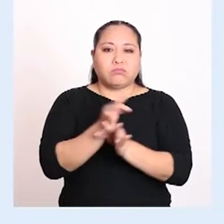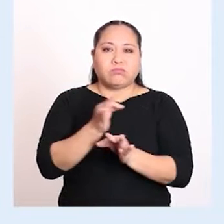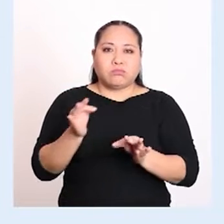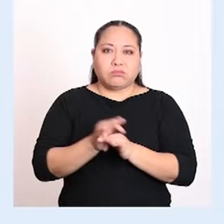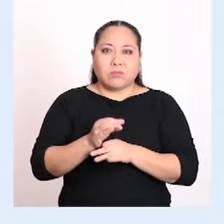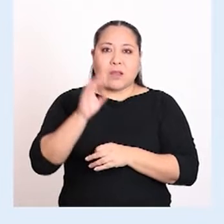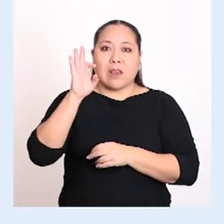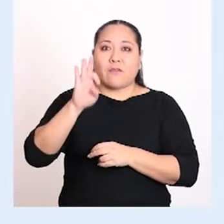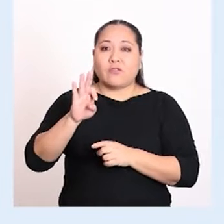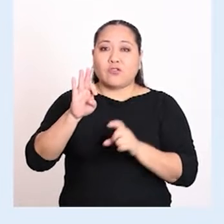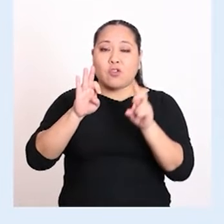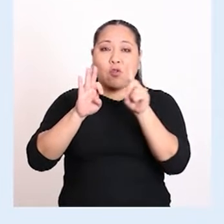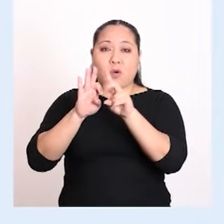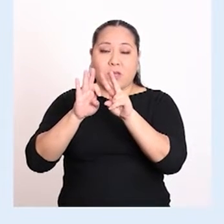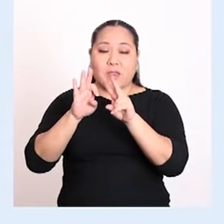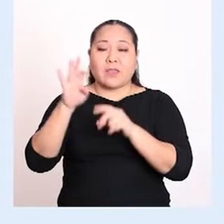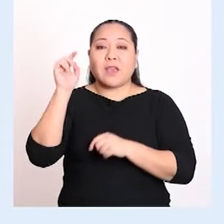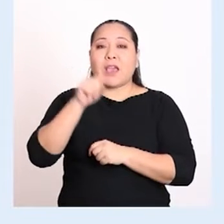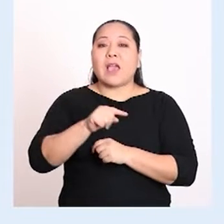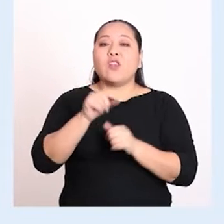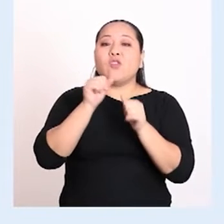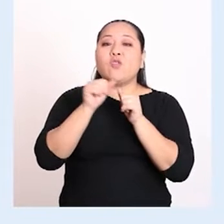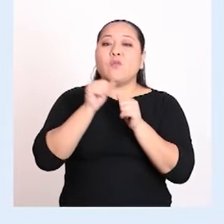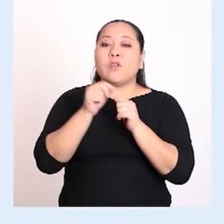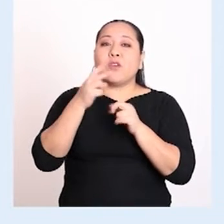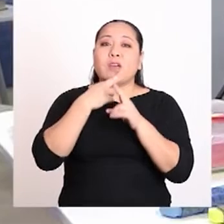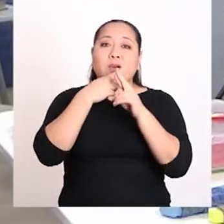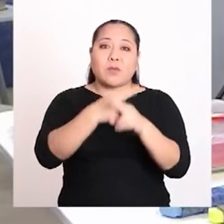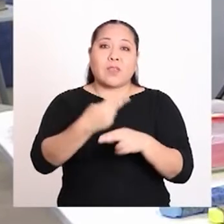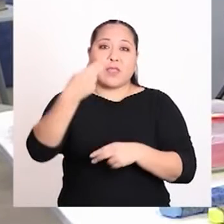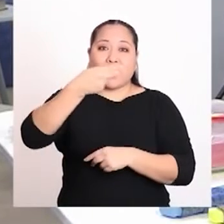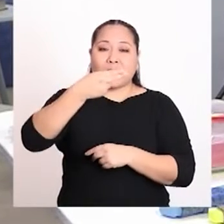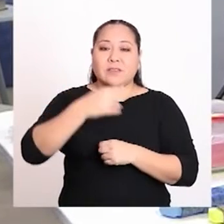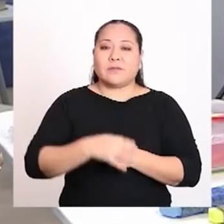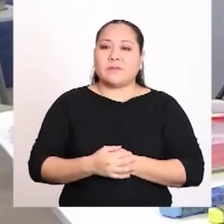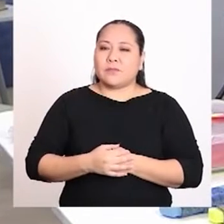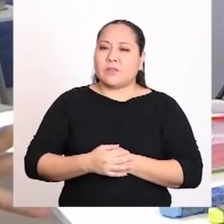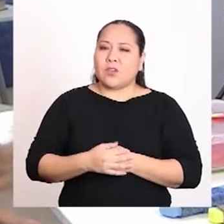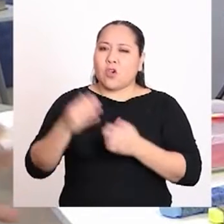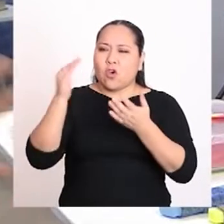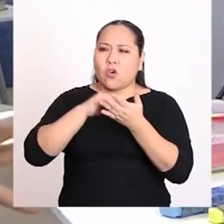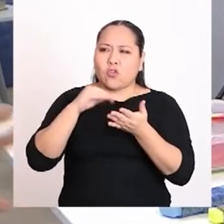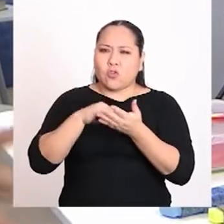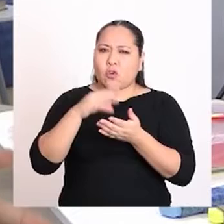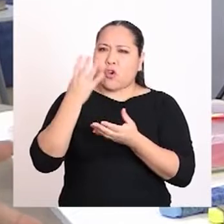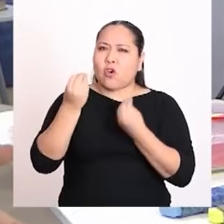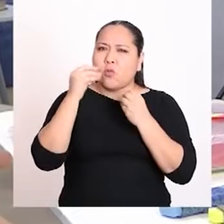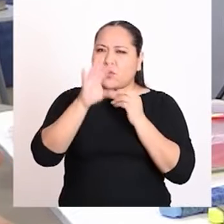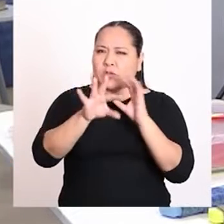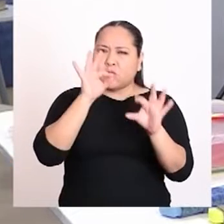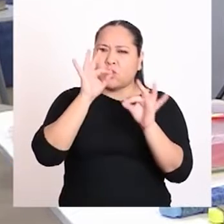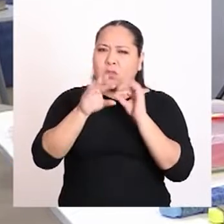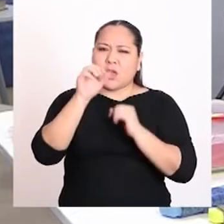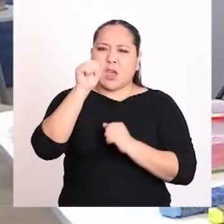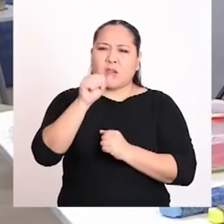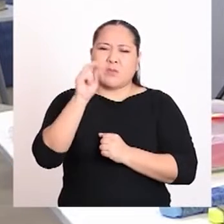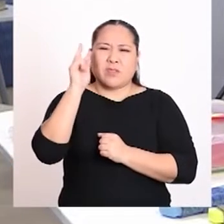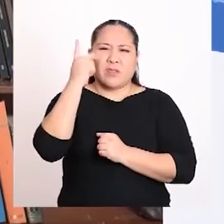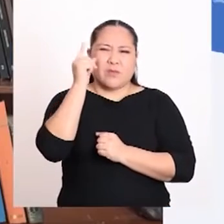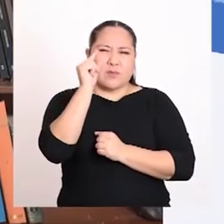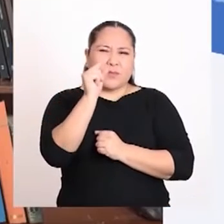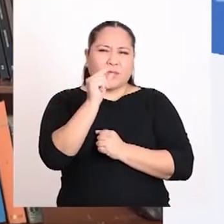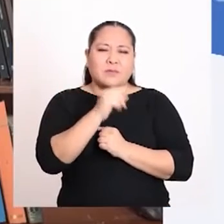función cuadrática al valor que nos resulte en h. ¿Podemos volver a repetir cómo se halla acá? Me confundí un